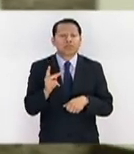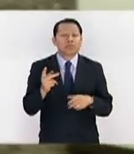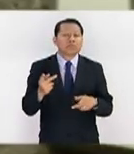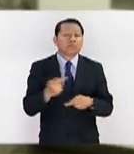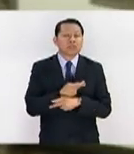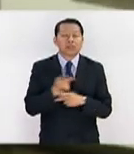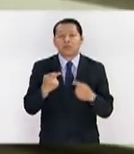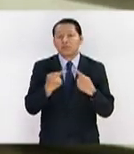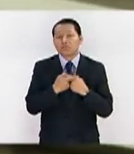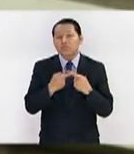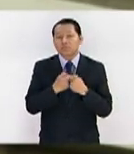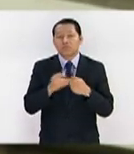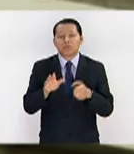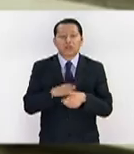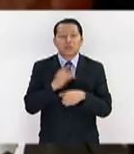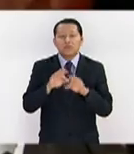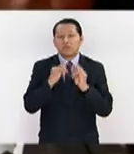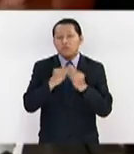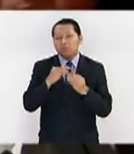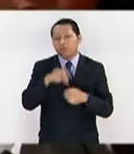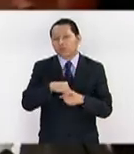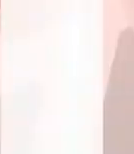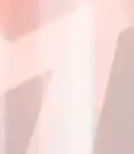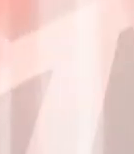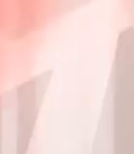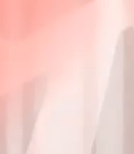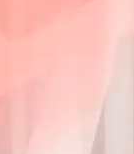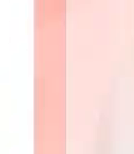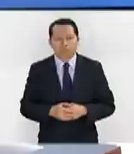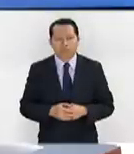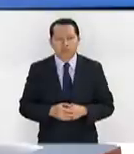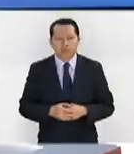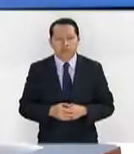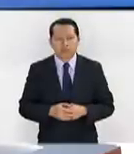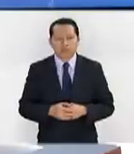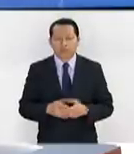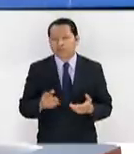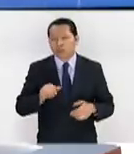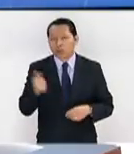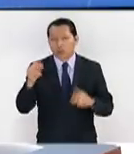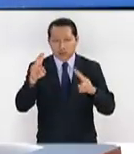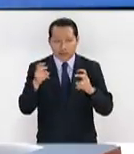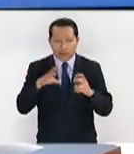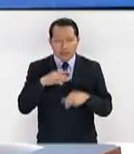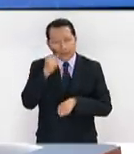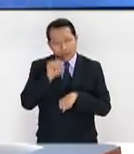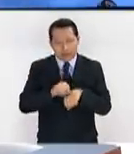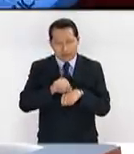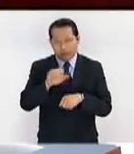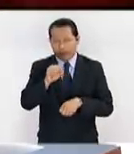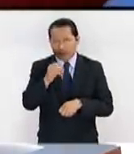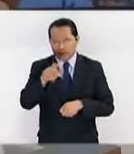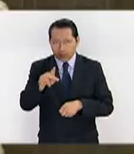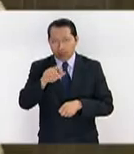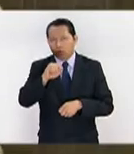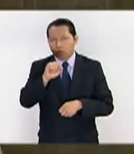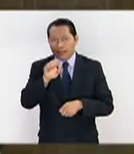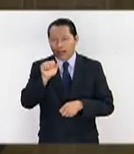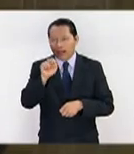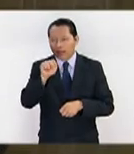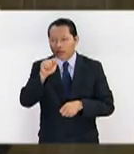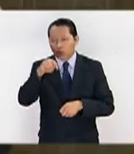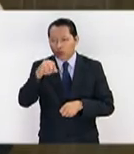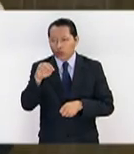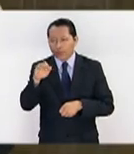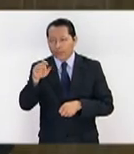en conflicto por la forma de votación. Y en otros temas, el secretario de Hacienda, José Antonio Meade, informó que la próxima semana